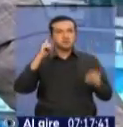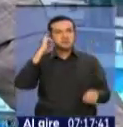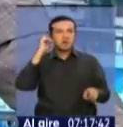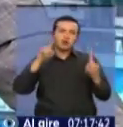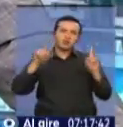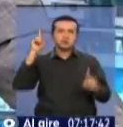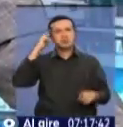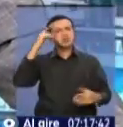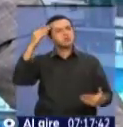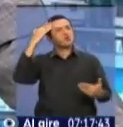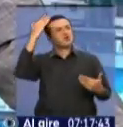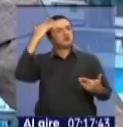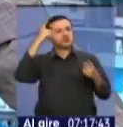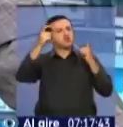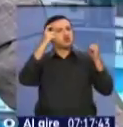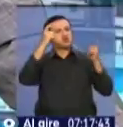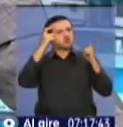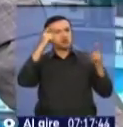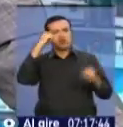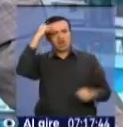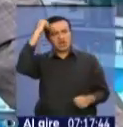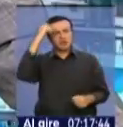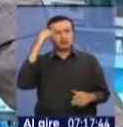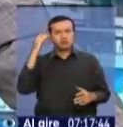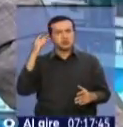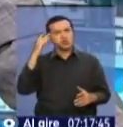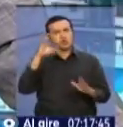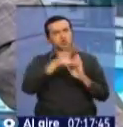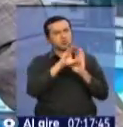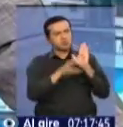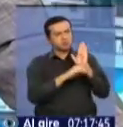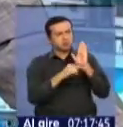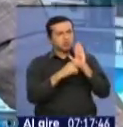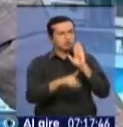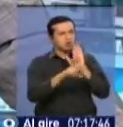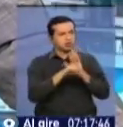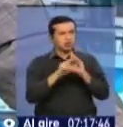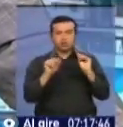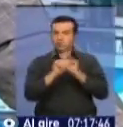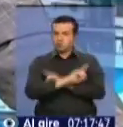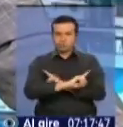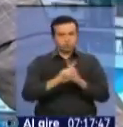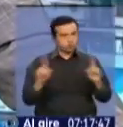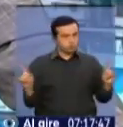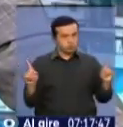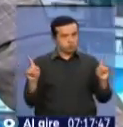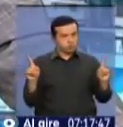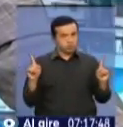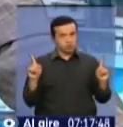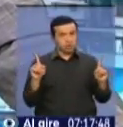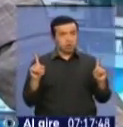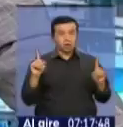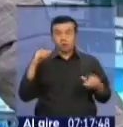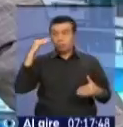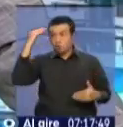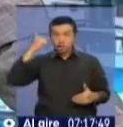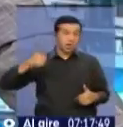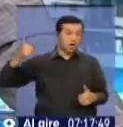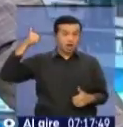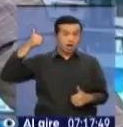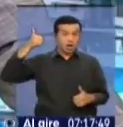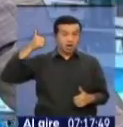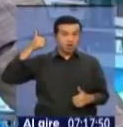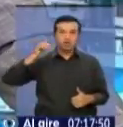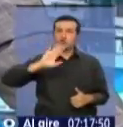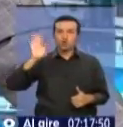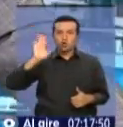poder político está sometido al derecho, a la Constitución y a la ley. El poder político no es el que manda. El poder político que manda